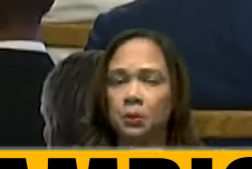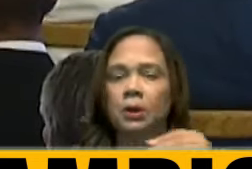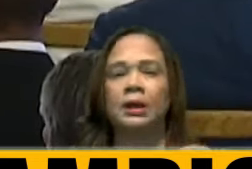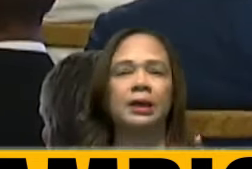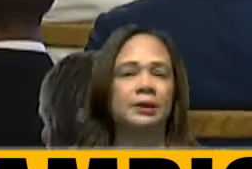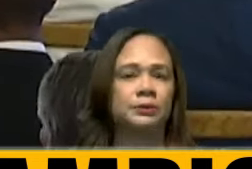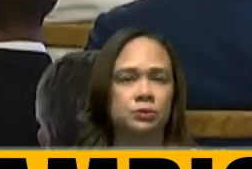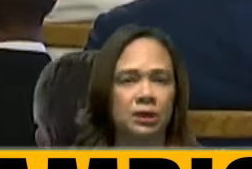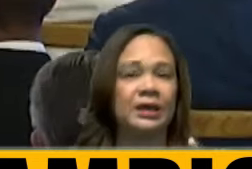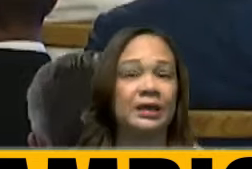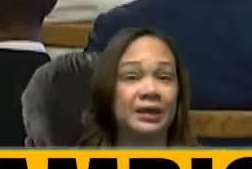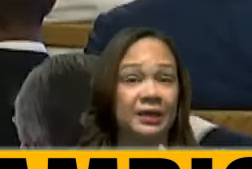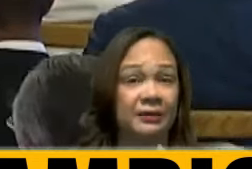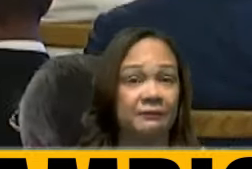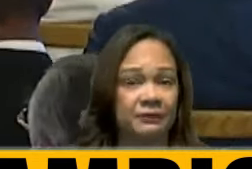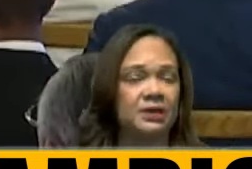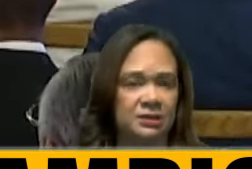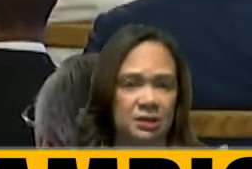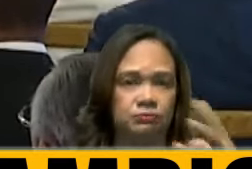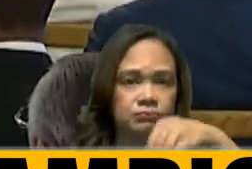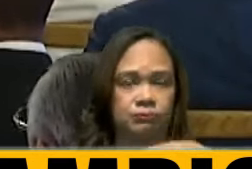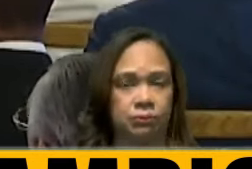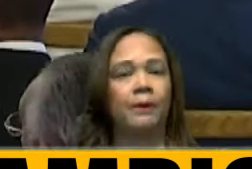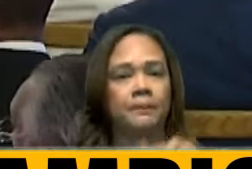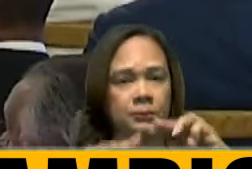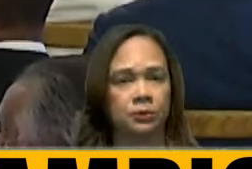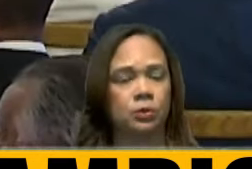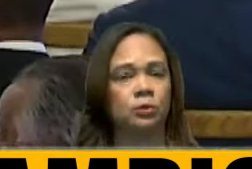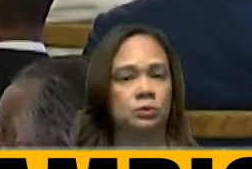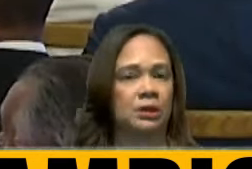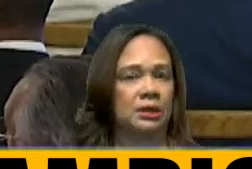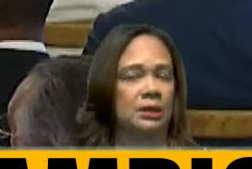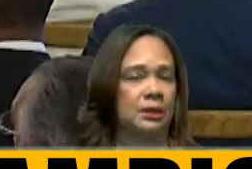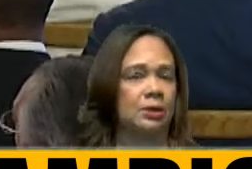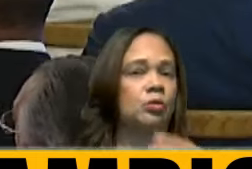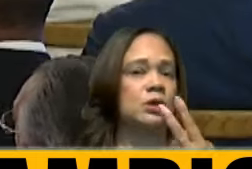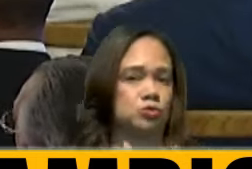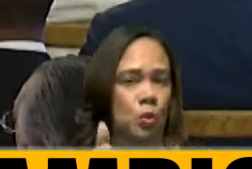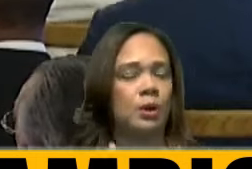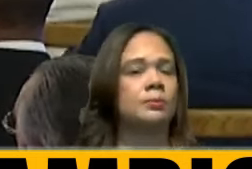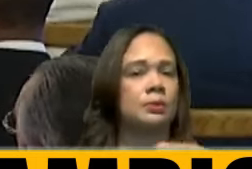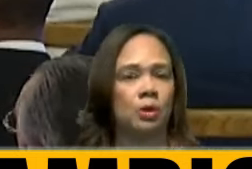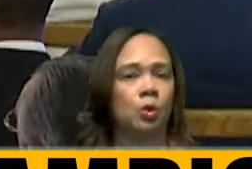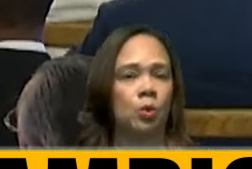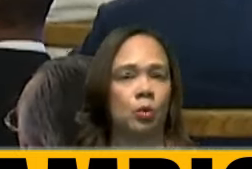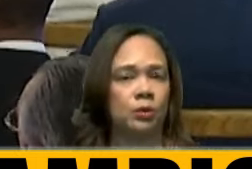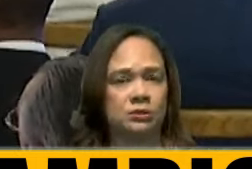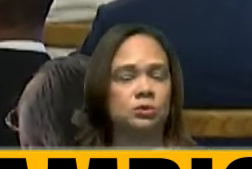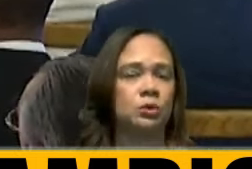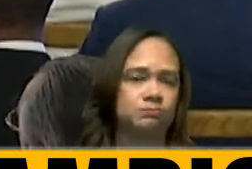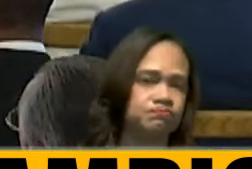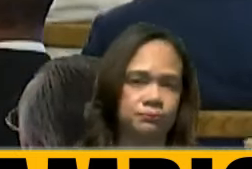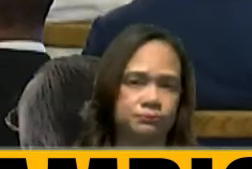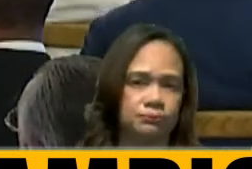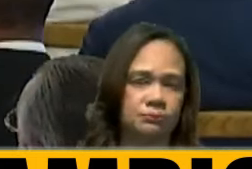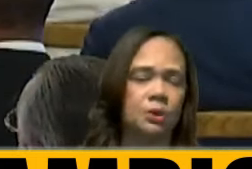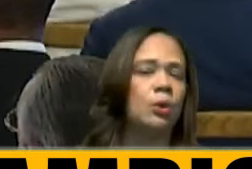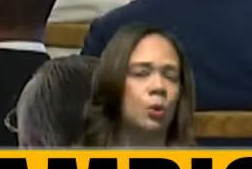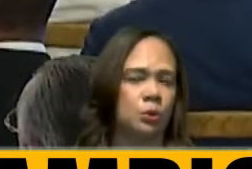isoe el y otras instituciones se convirtieron en el Ministerio de la vivienda al eliminar la ooe que era otro